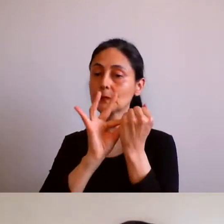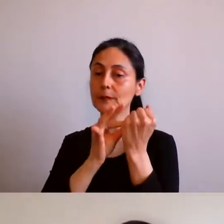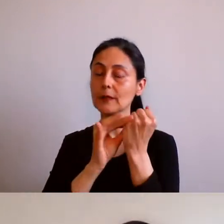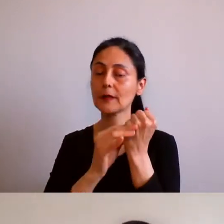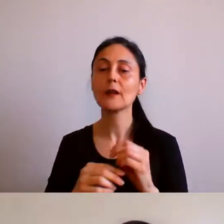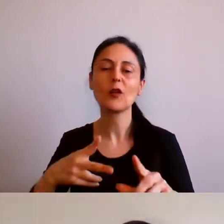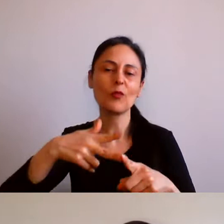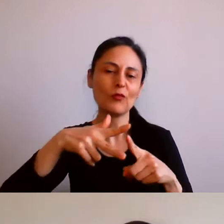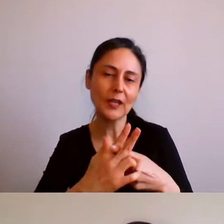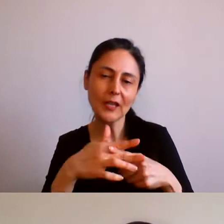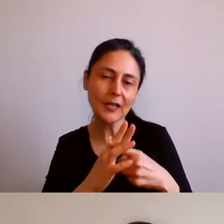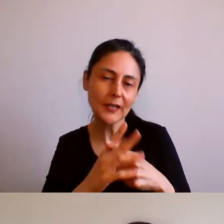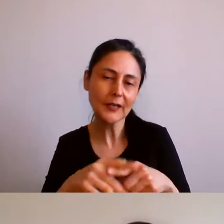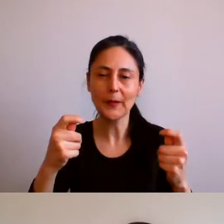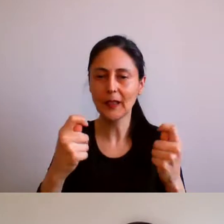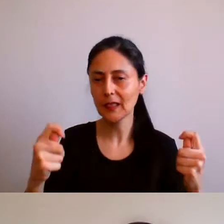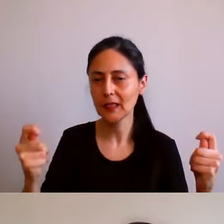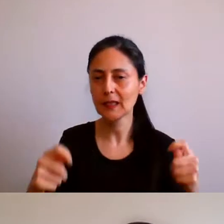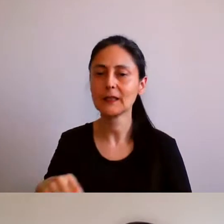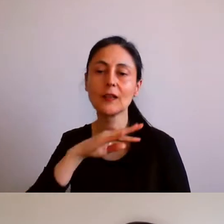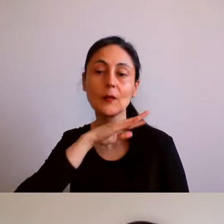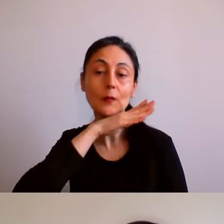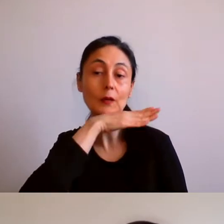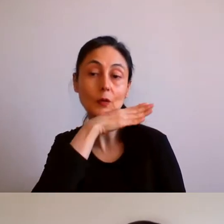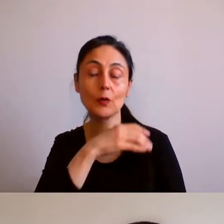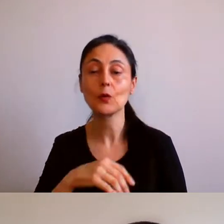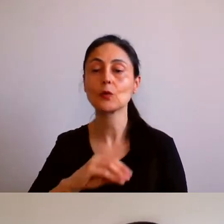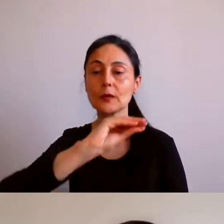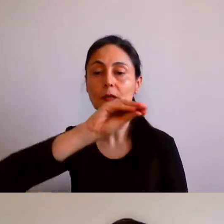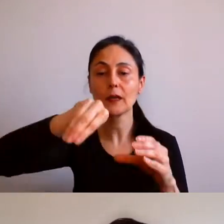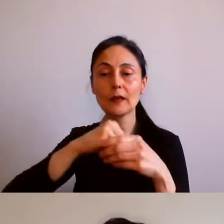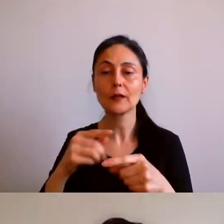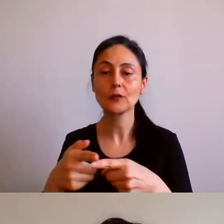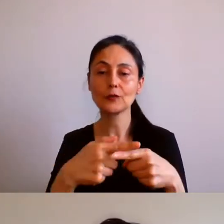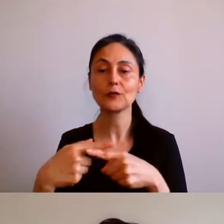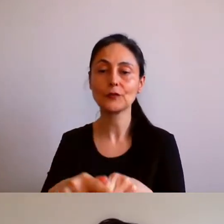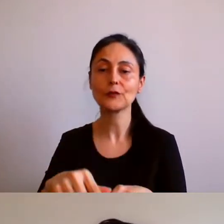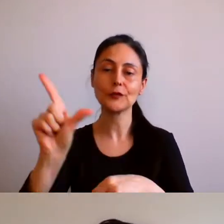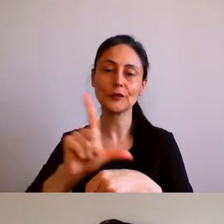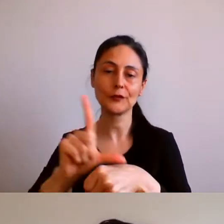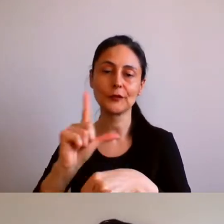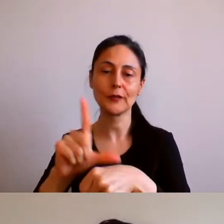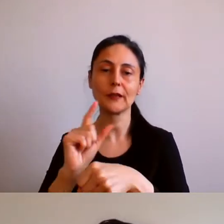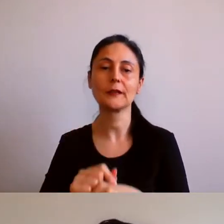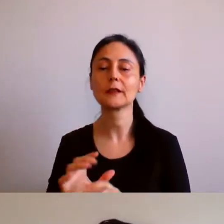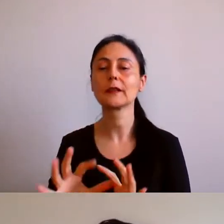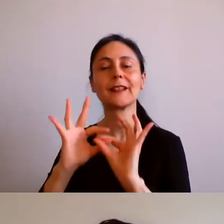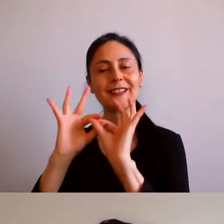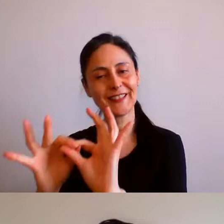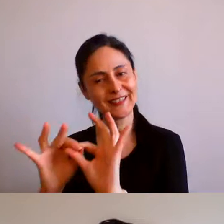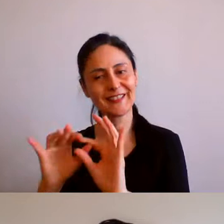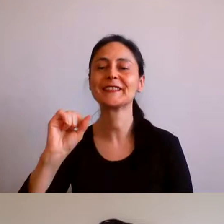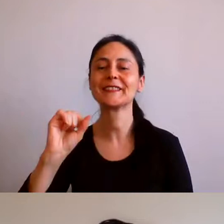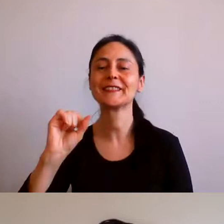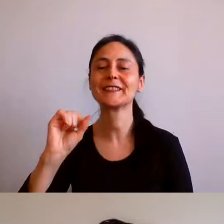una herramienta terapéutica y aplicarla en el área de la inclusión sociolaboral. Lo que agradecemos muchísimo a Silvana